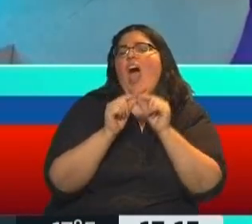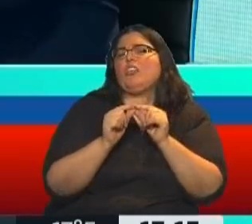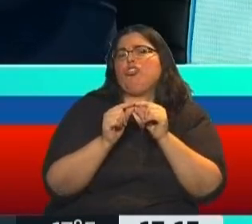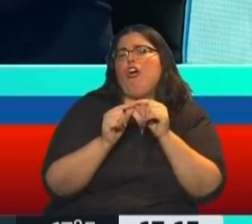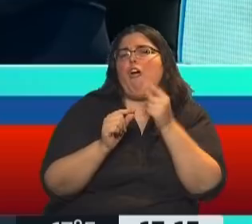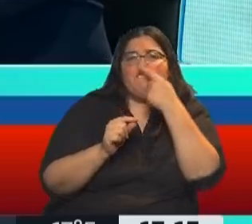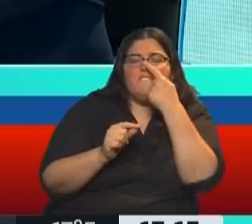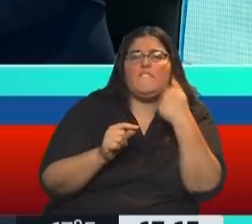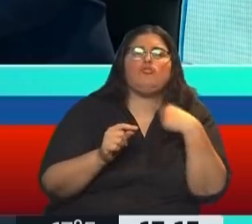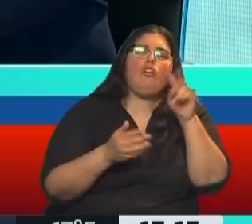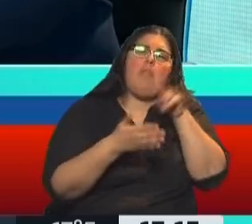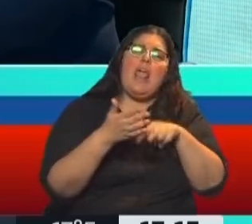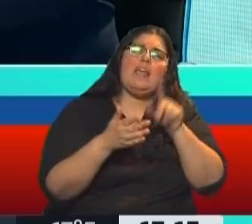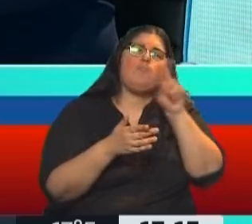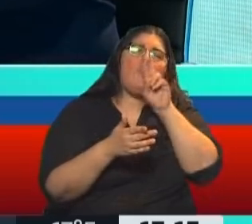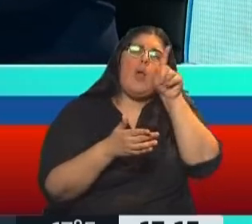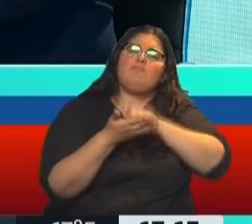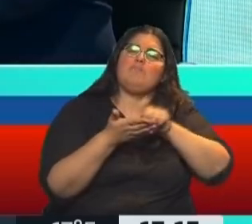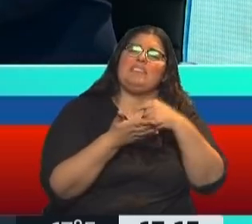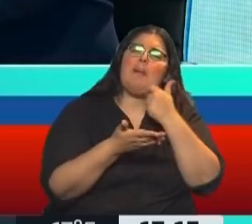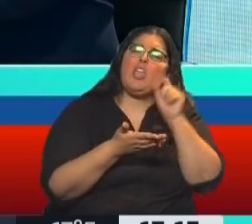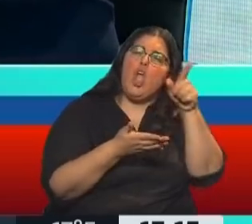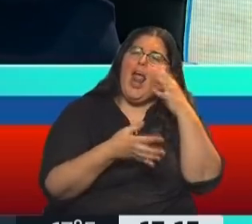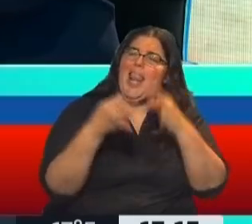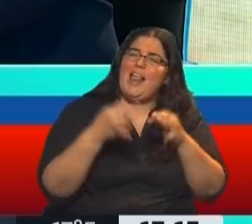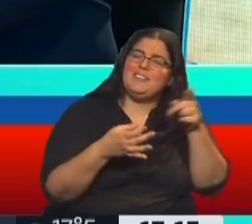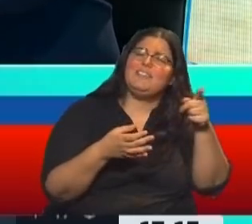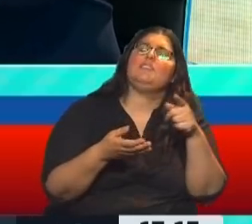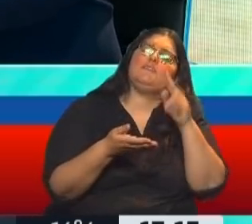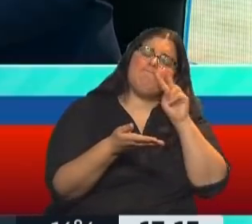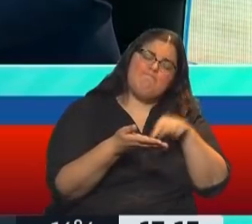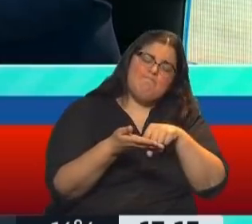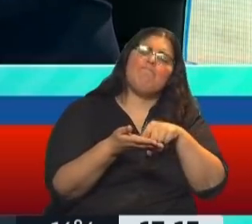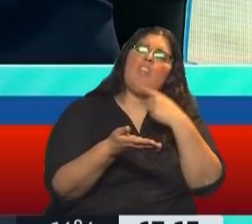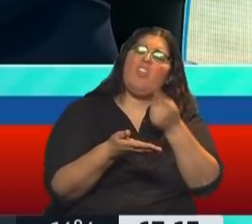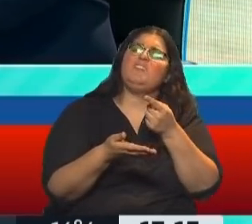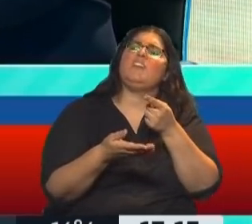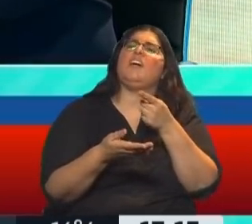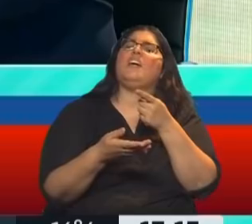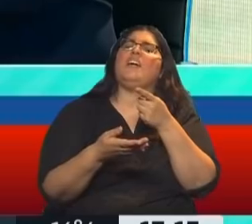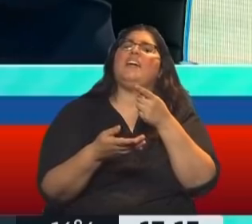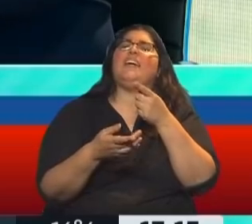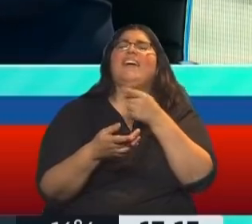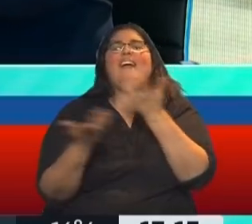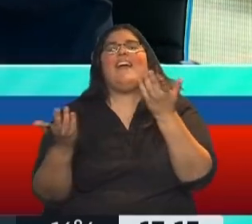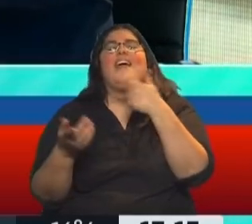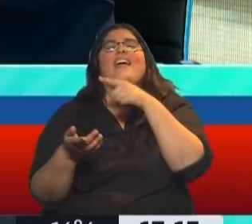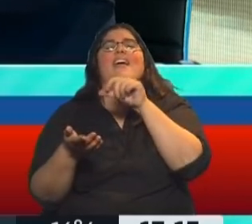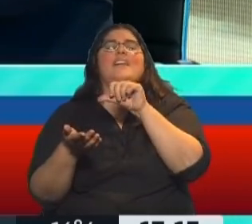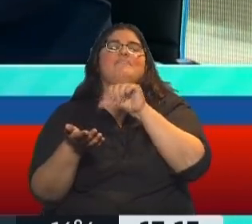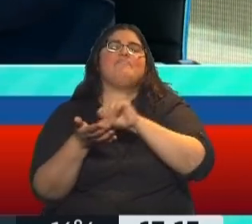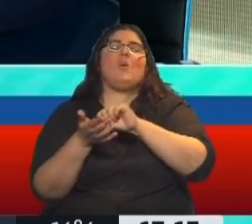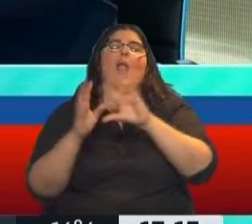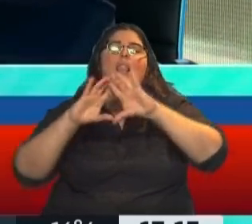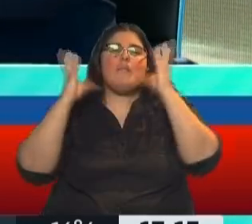una analista española que decía, el error de Occidente es considerar Afganistán como un país, como lo que